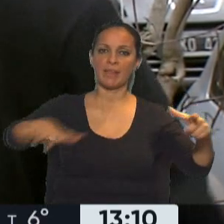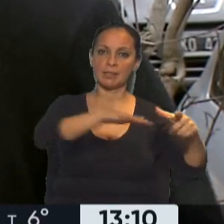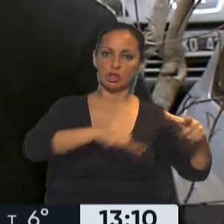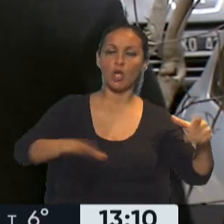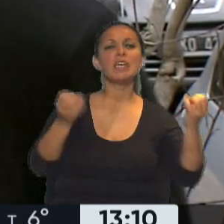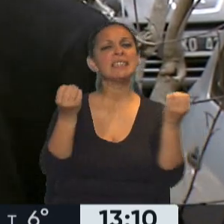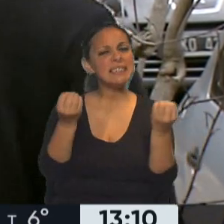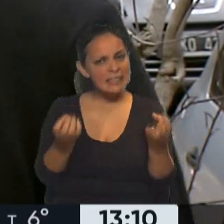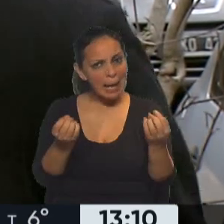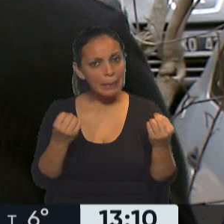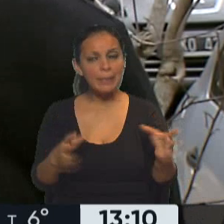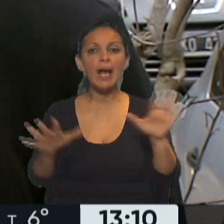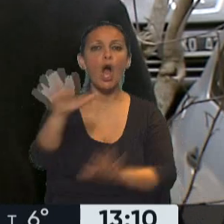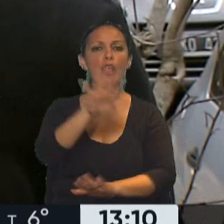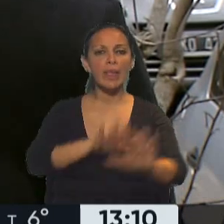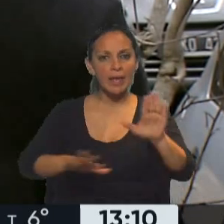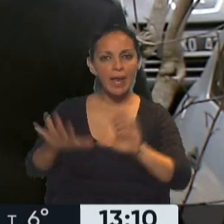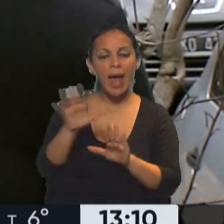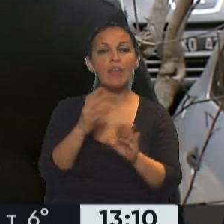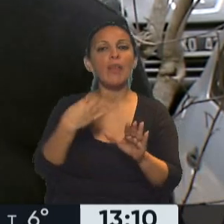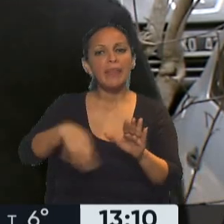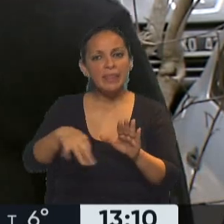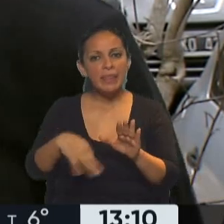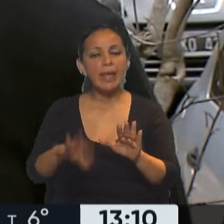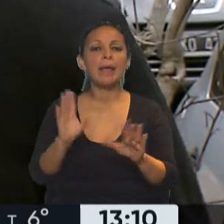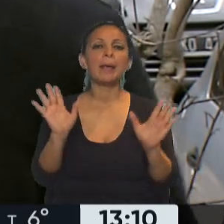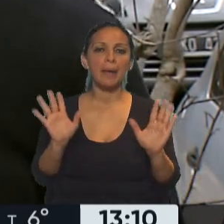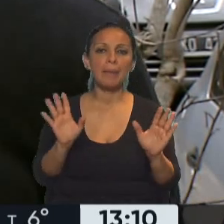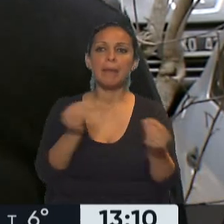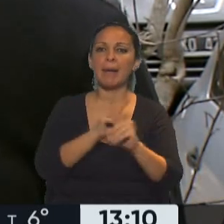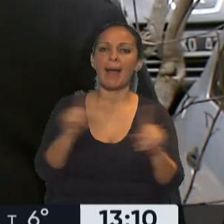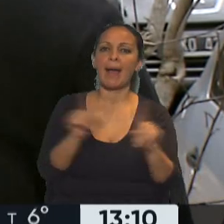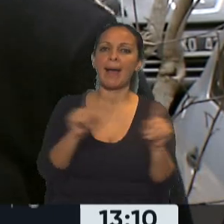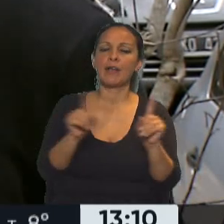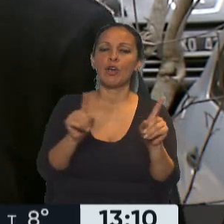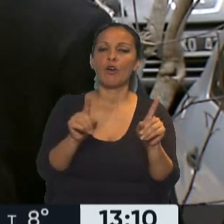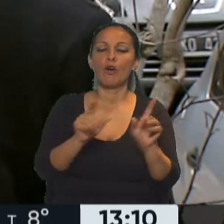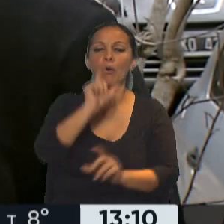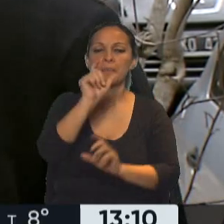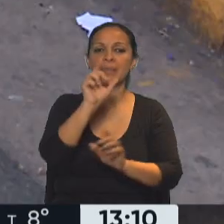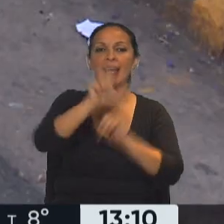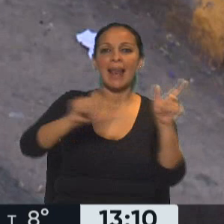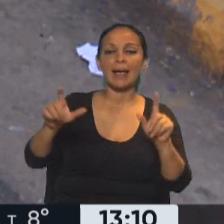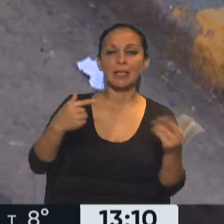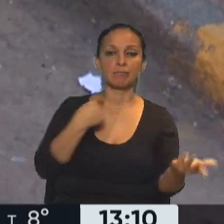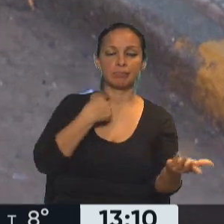aplicación, nos parece bien que se ordene un poco para que sea claro y no se estén trampando a las personas con estas